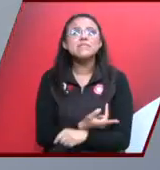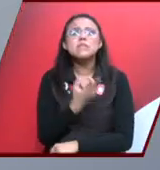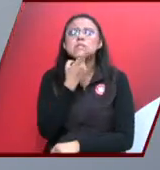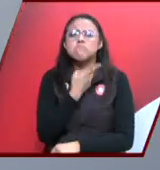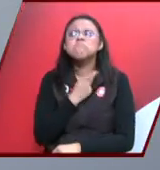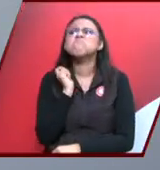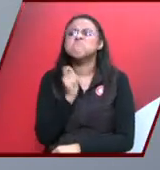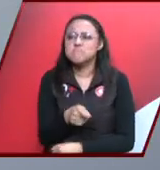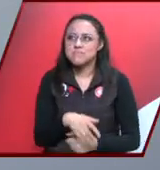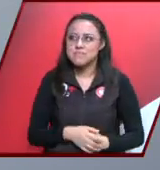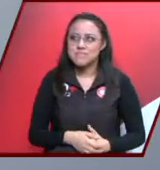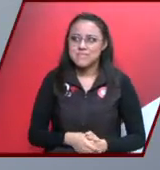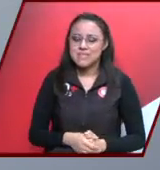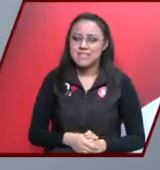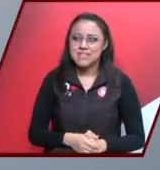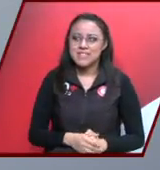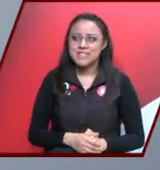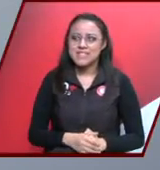ahí? Cuéntame.